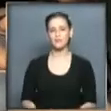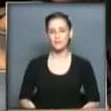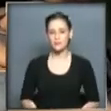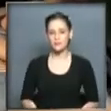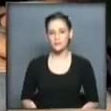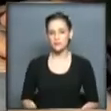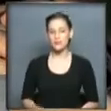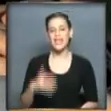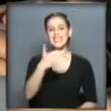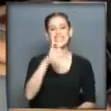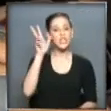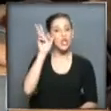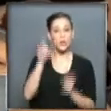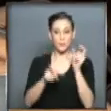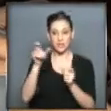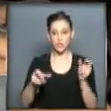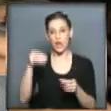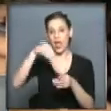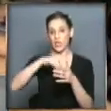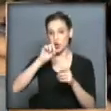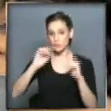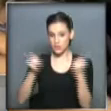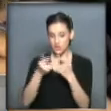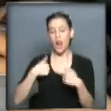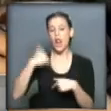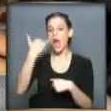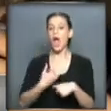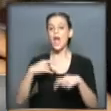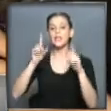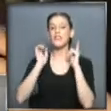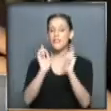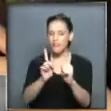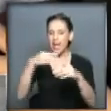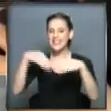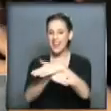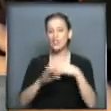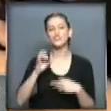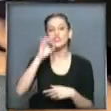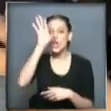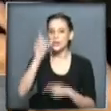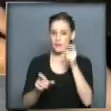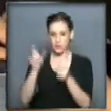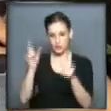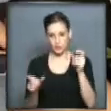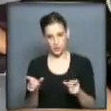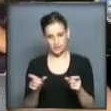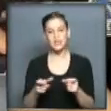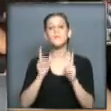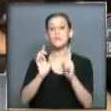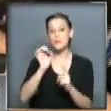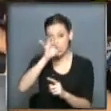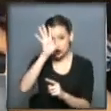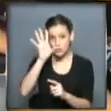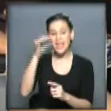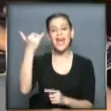De los 68 pacientes, en este momento han quedado internados 12 pacientes. De los 12